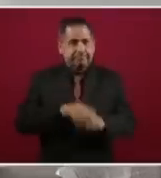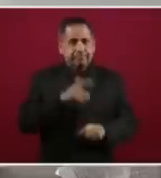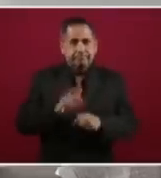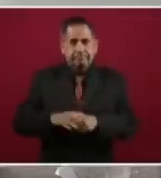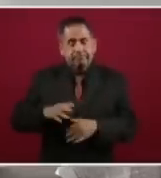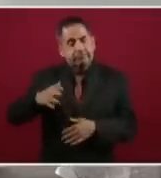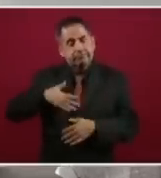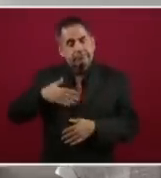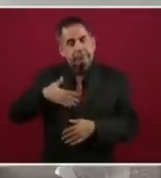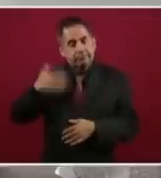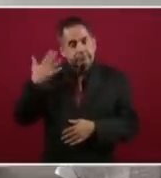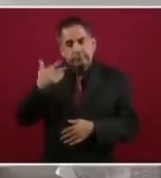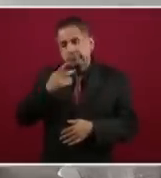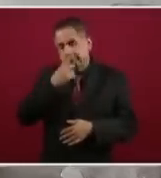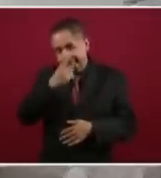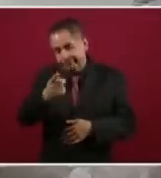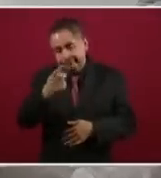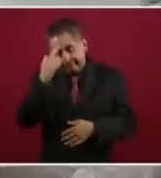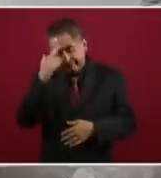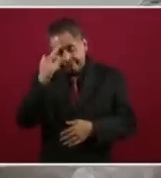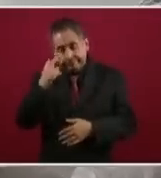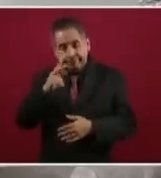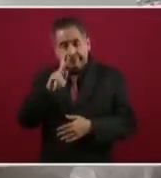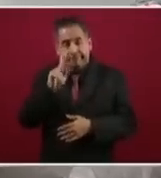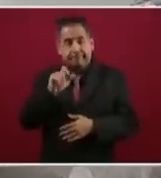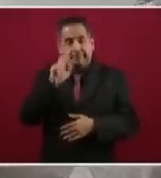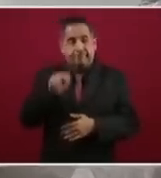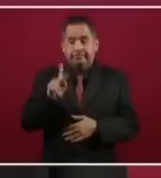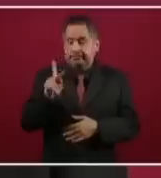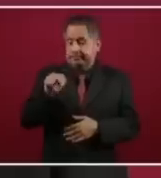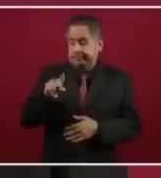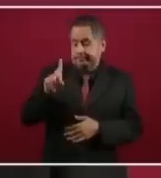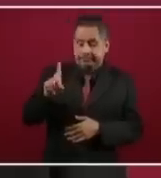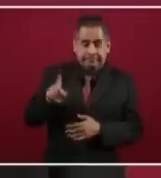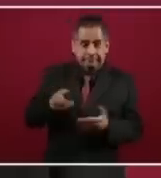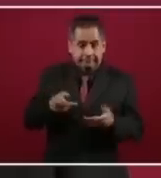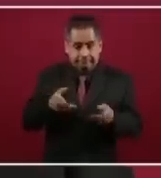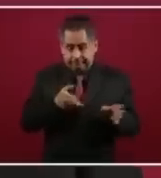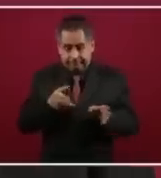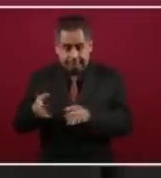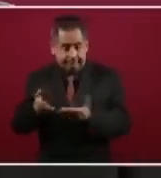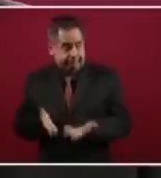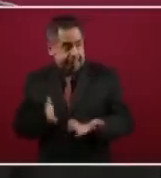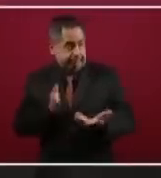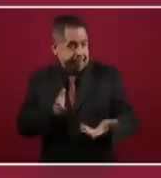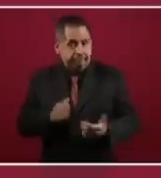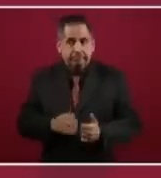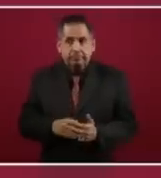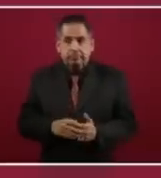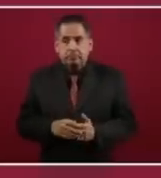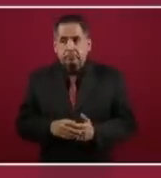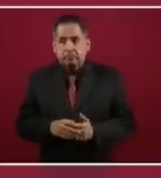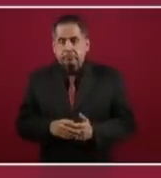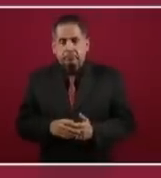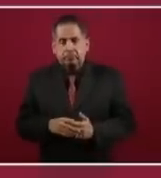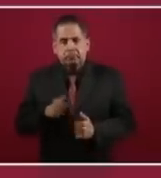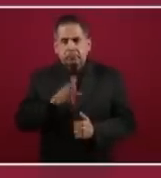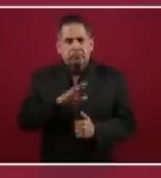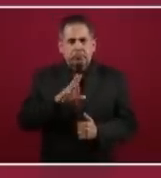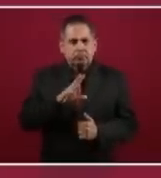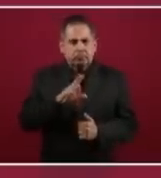que cuando se presentó el nuevo plan de desarrollo, pero no de mala fe,